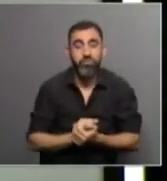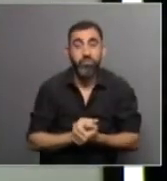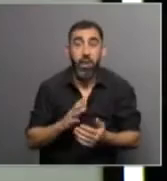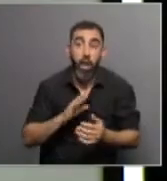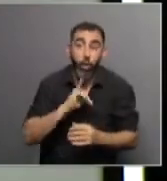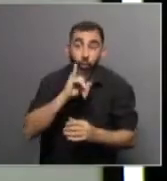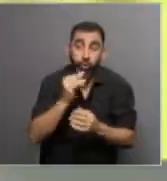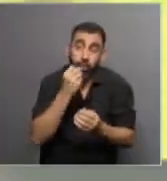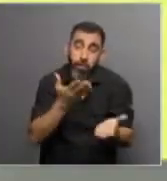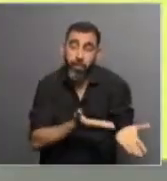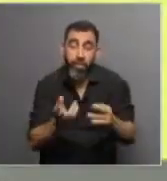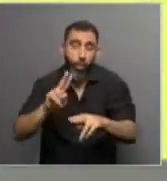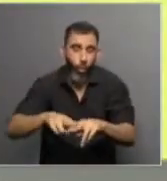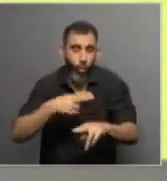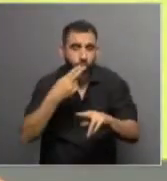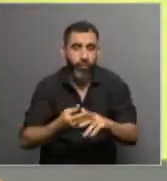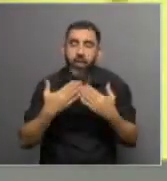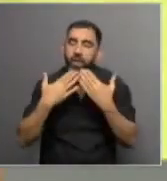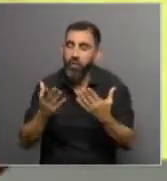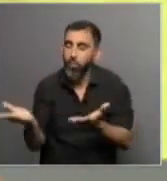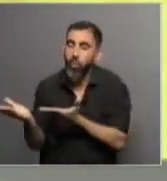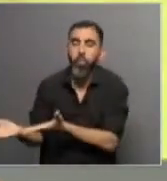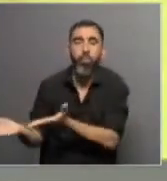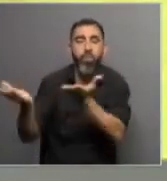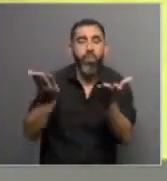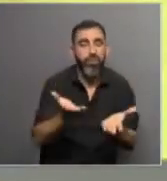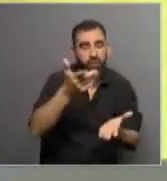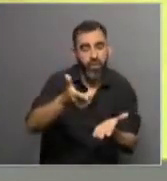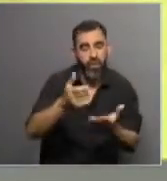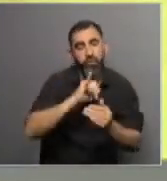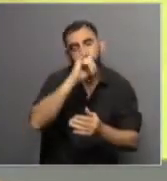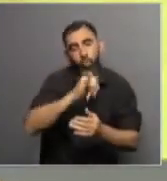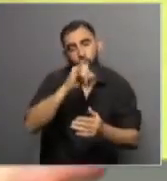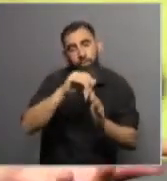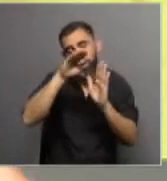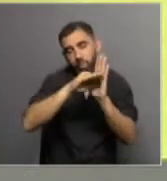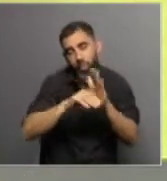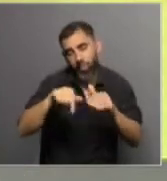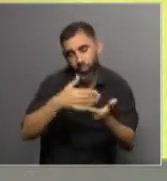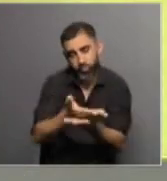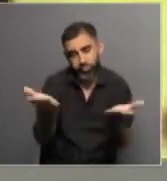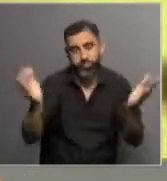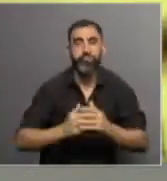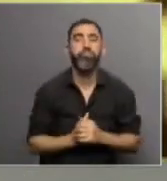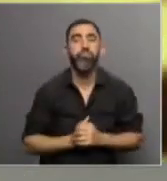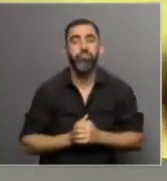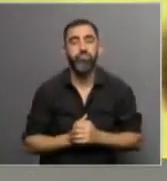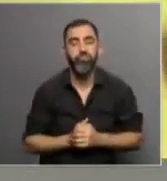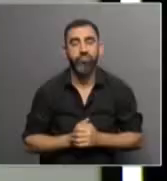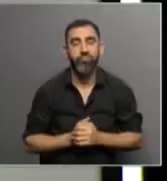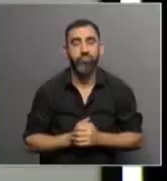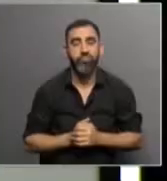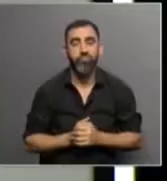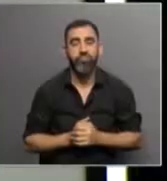haya novedades serán bienvenidas, por supuesto. Muchísimas gracias a ustedes por permitirnos divulgar entonces toda esta parte de trabajos.